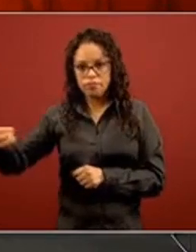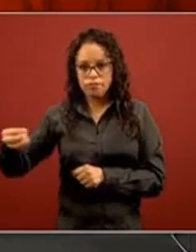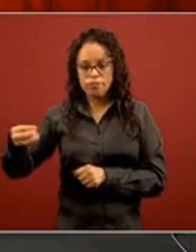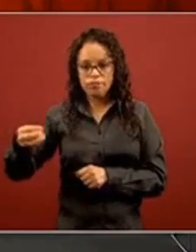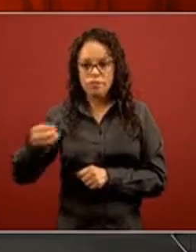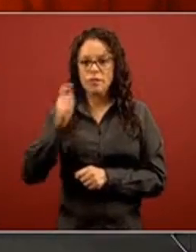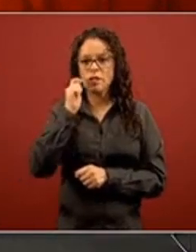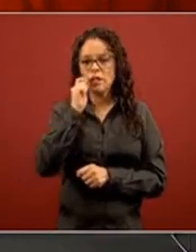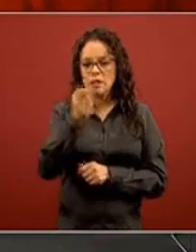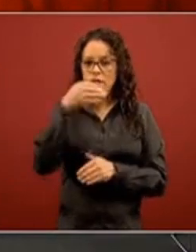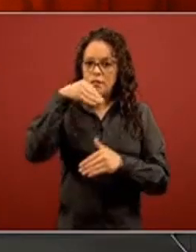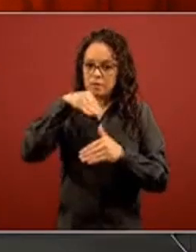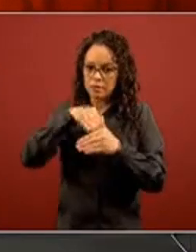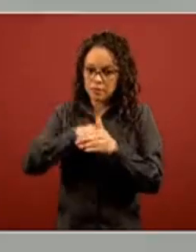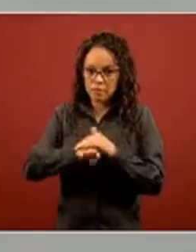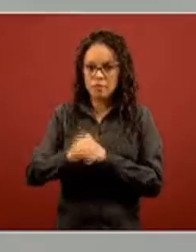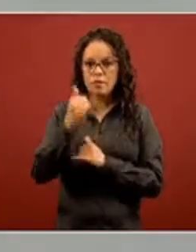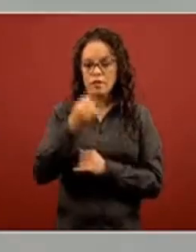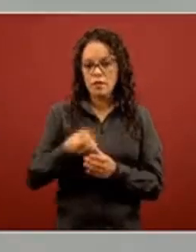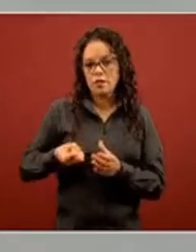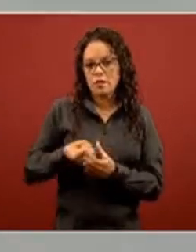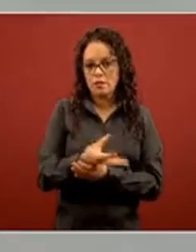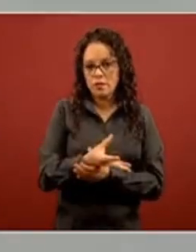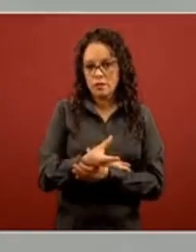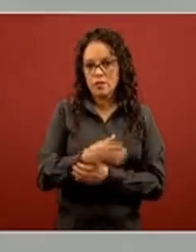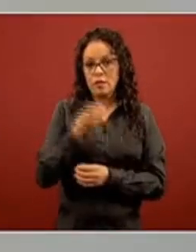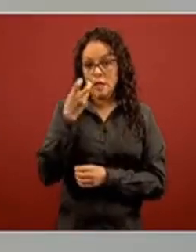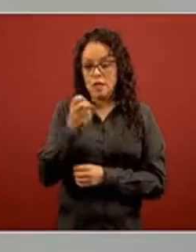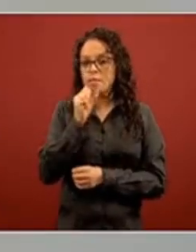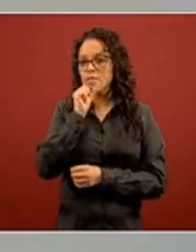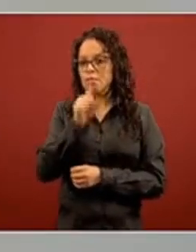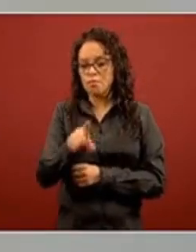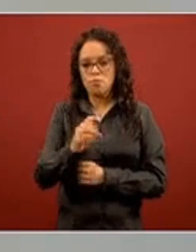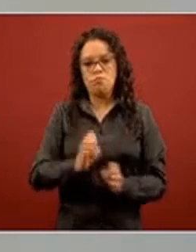egresa de estas instalaciones hospitalarias.